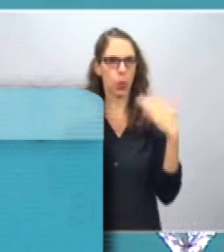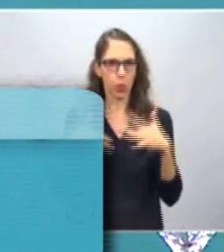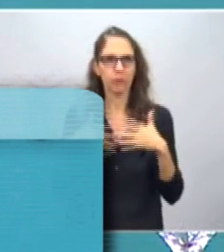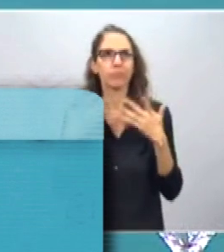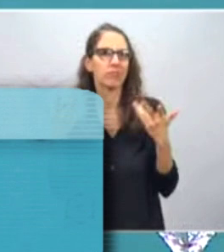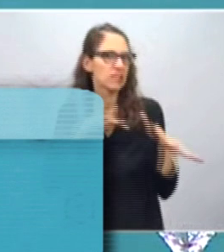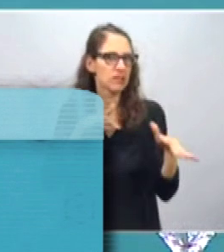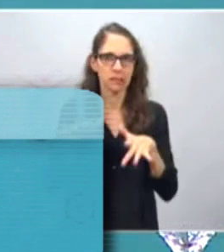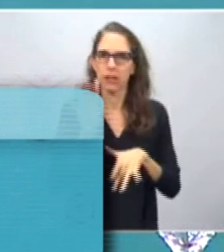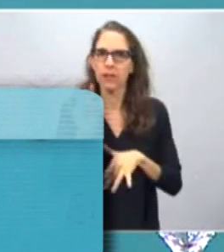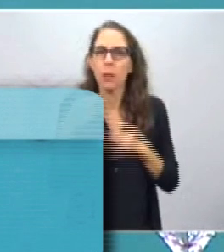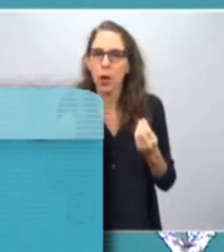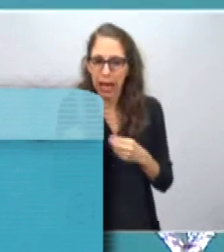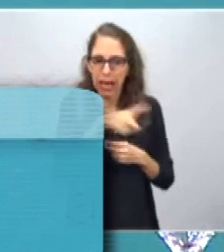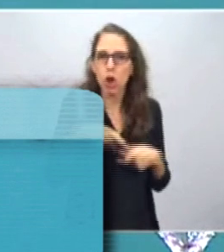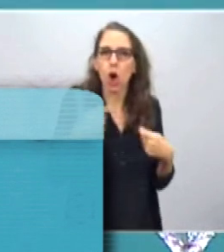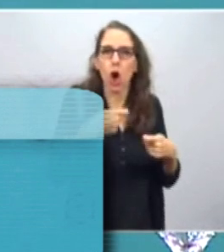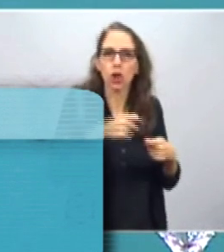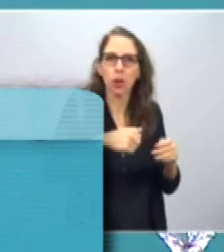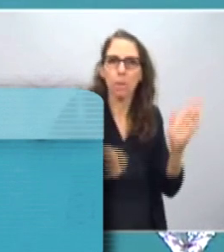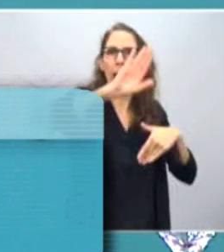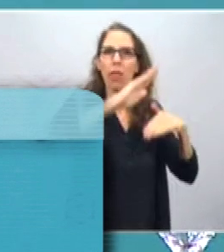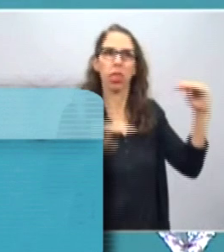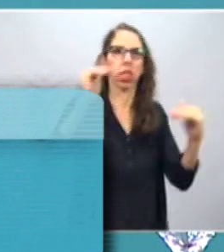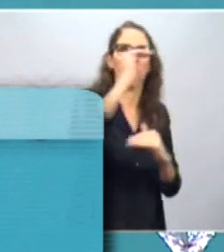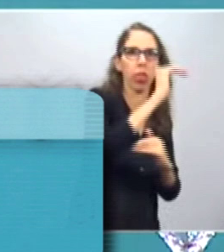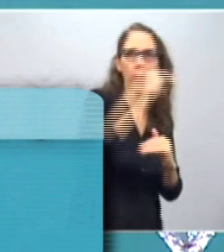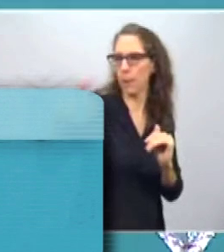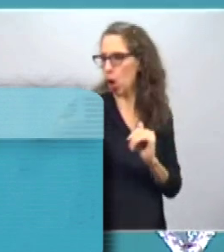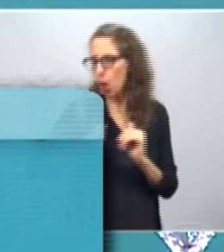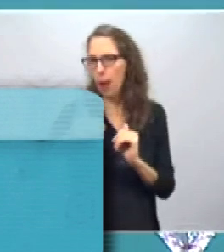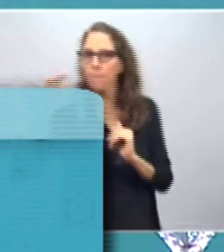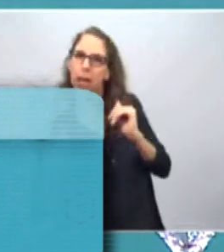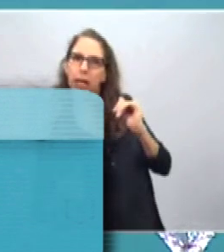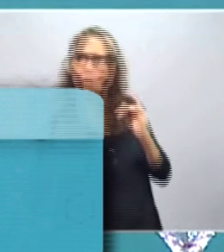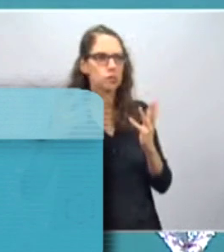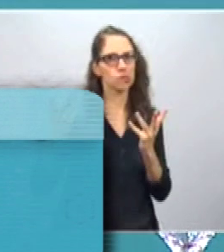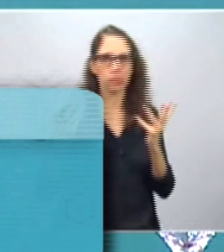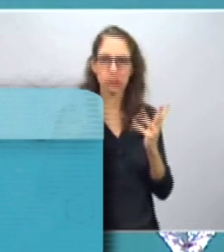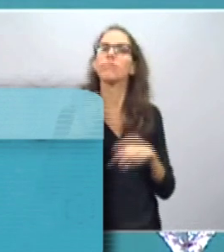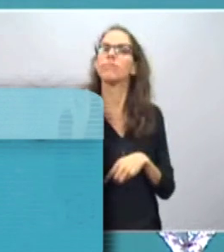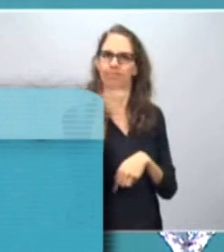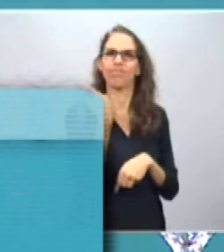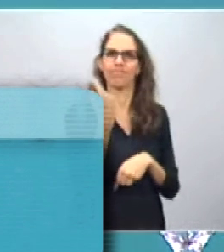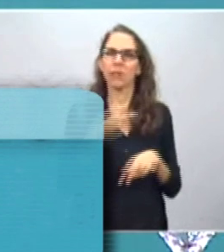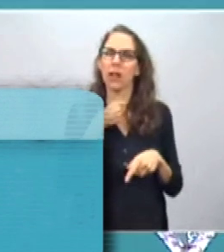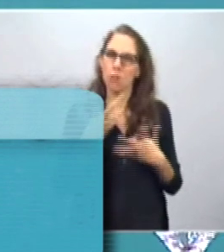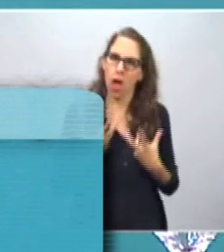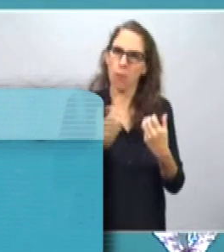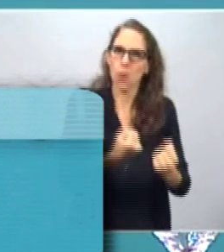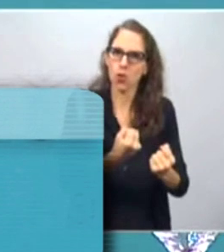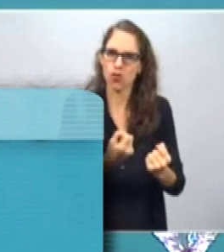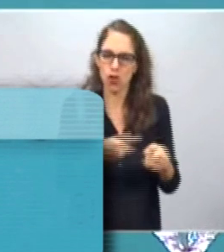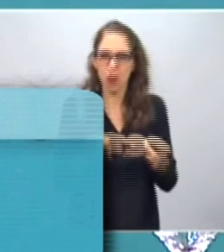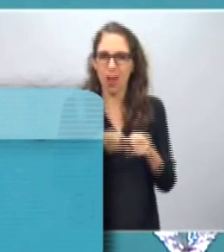lado se les incrementan los costos y por otro lado se les reduce la demanda. Nosotros estamos contribuyendo a la producción a través